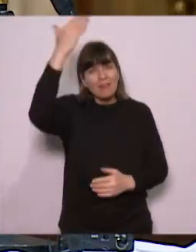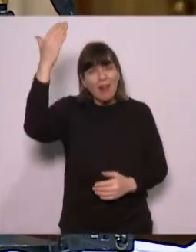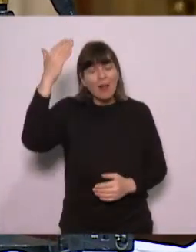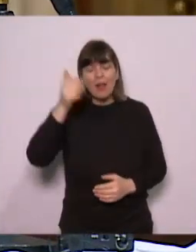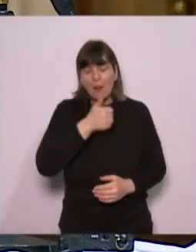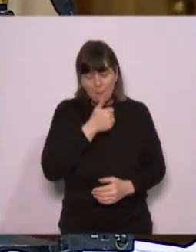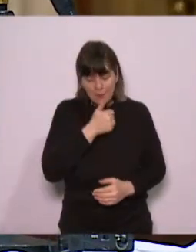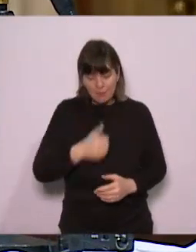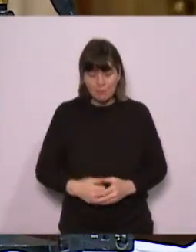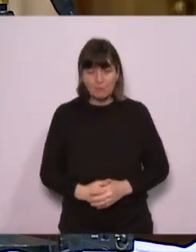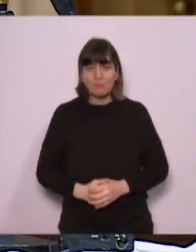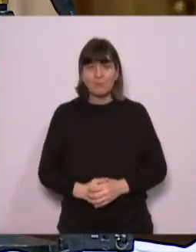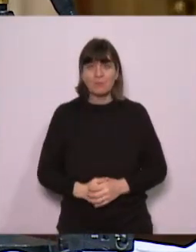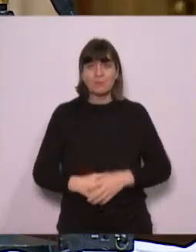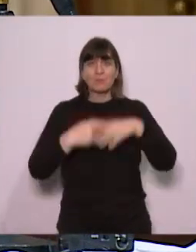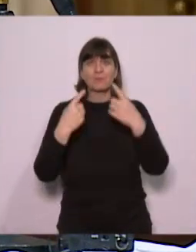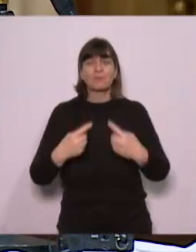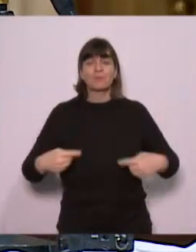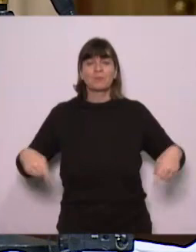la vida eterna.